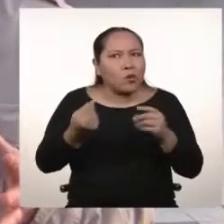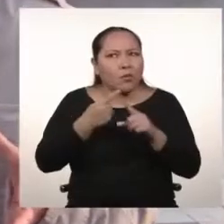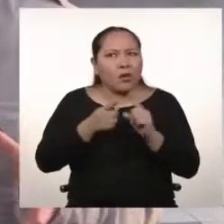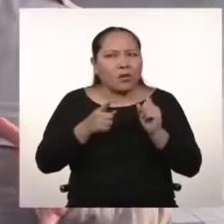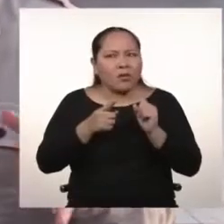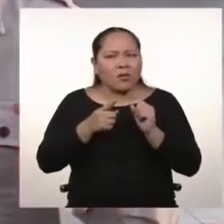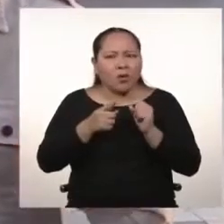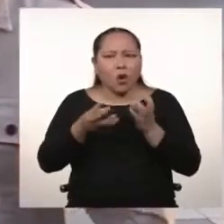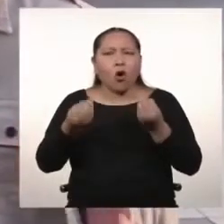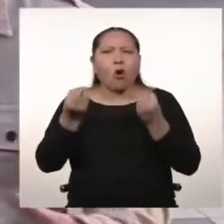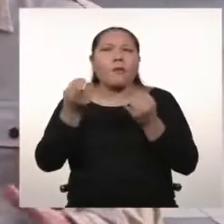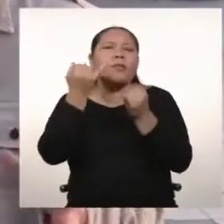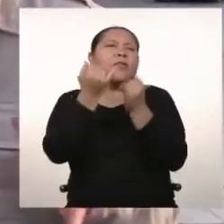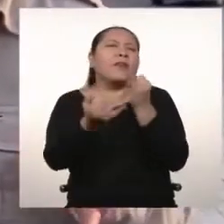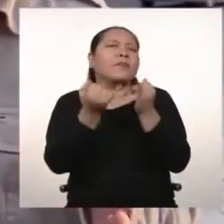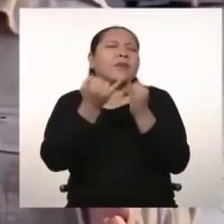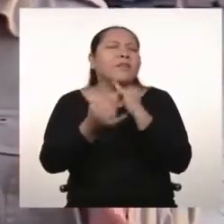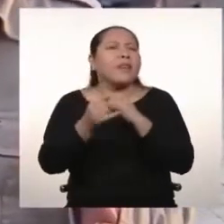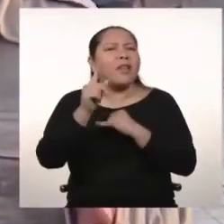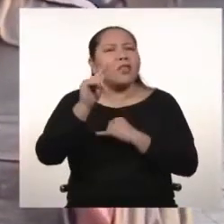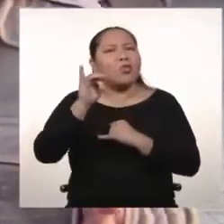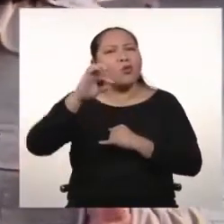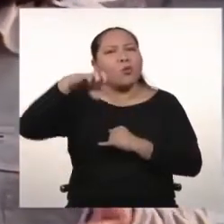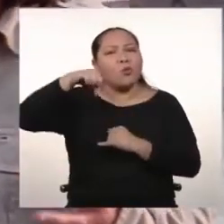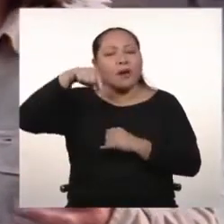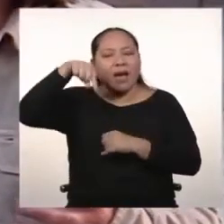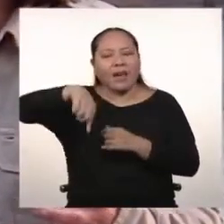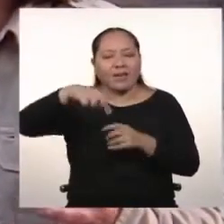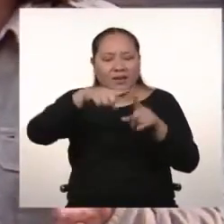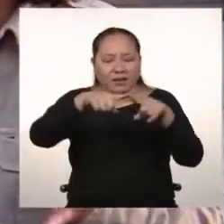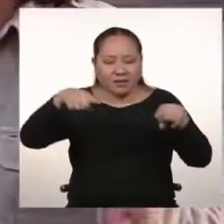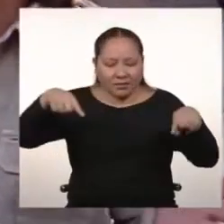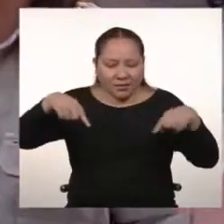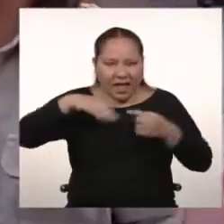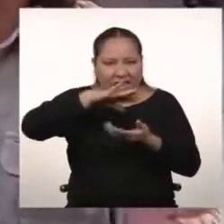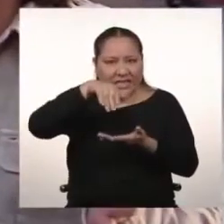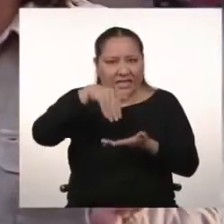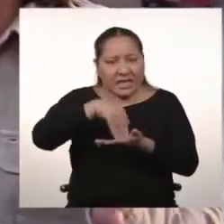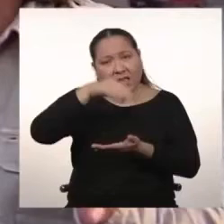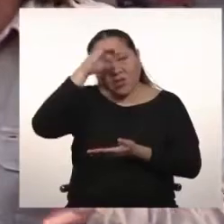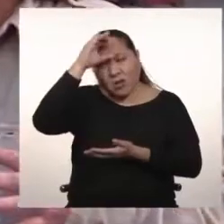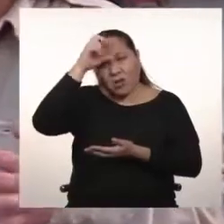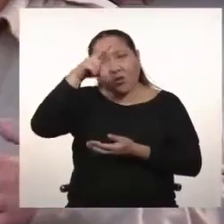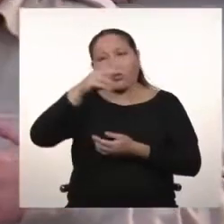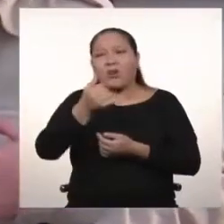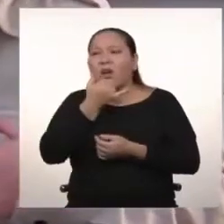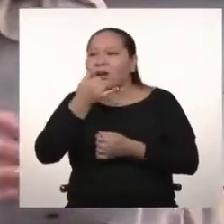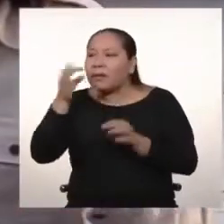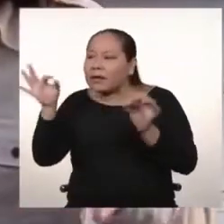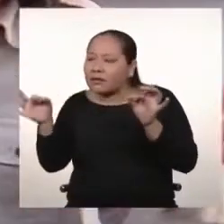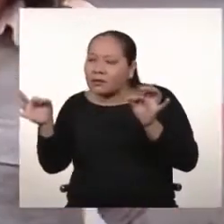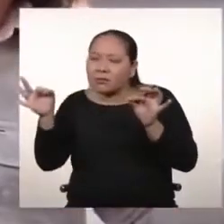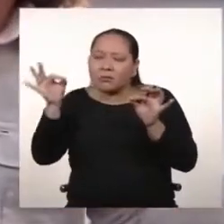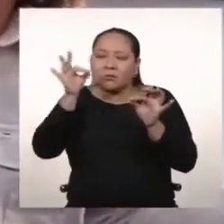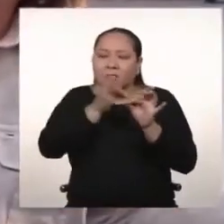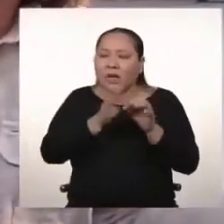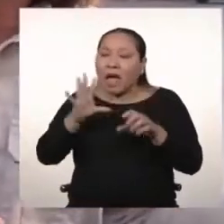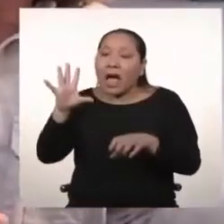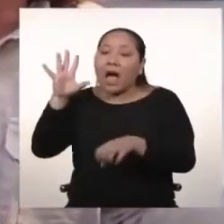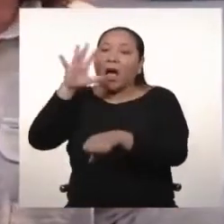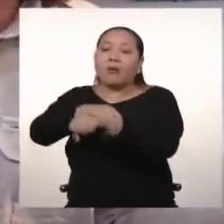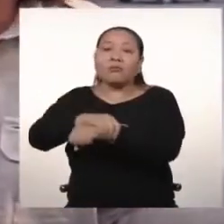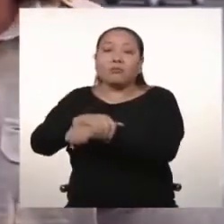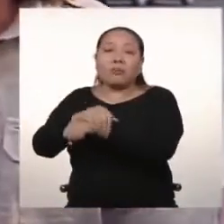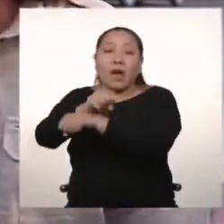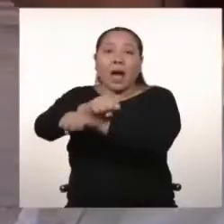tupacamaru está aquí en la plaza del cusco qué pasa entre ese trayecto que es apresado en langui